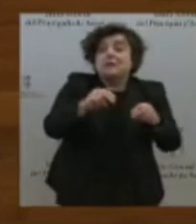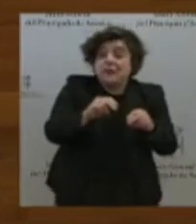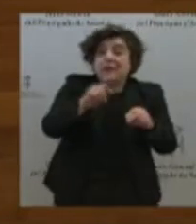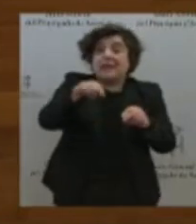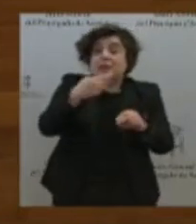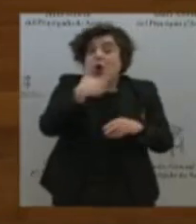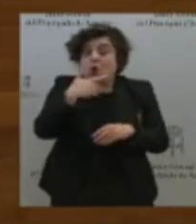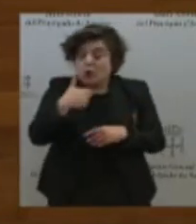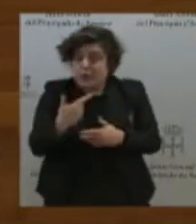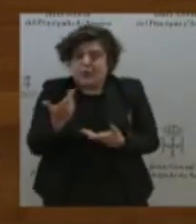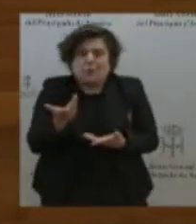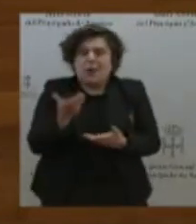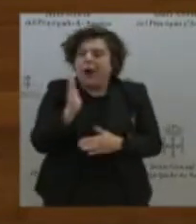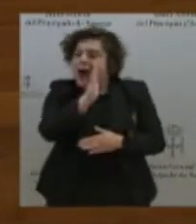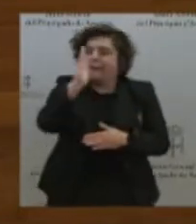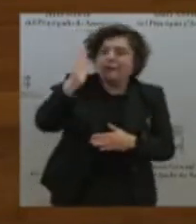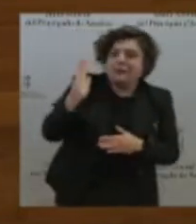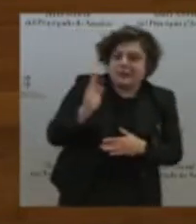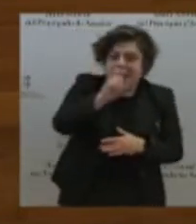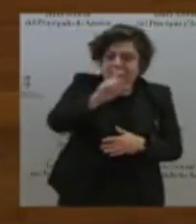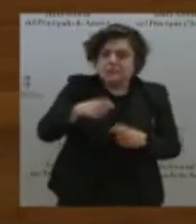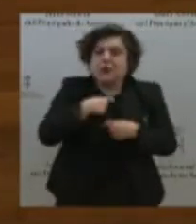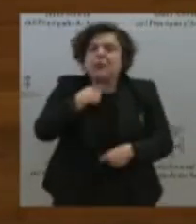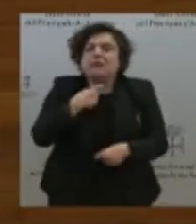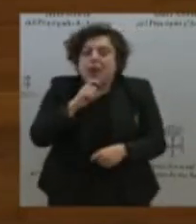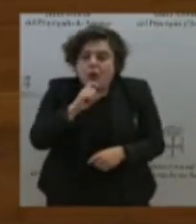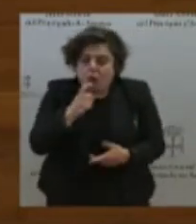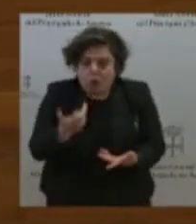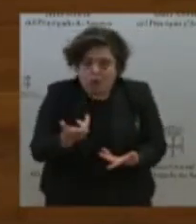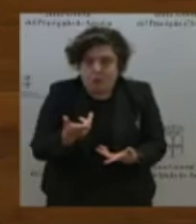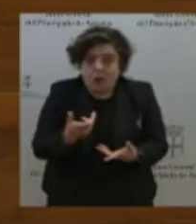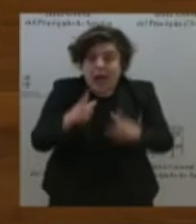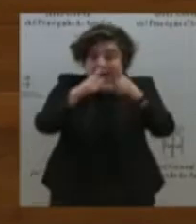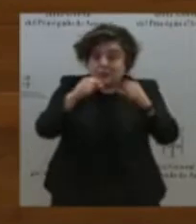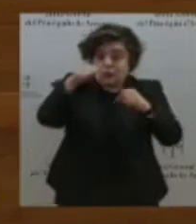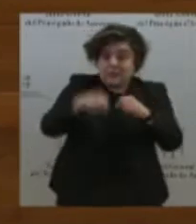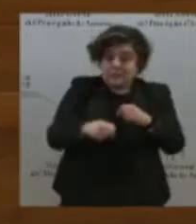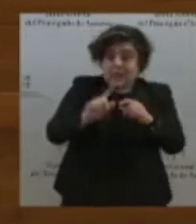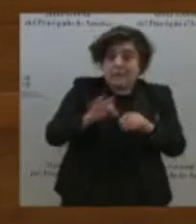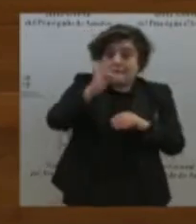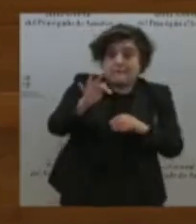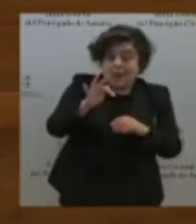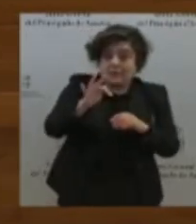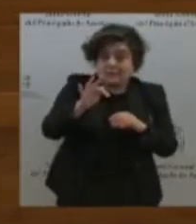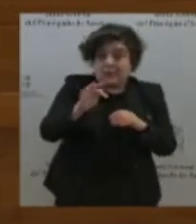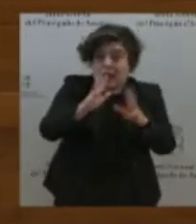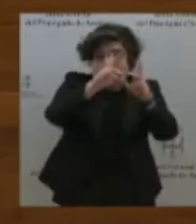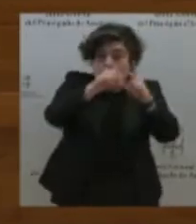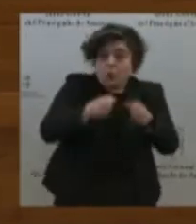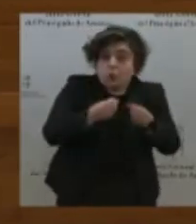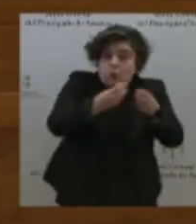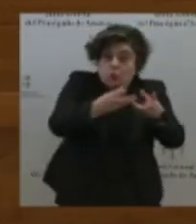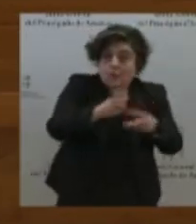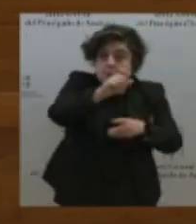civil. En Asturias, más allá del censo de personas represaliadas por el franquismo realizado por la Universidad de Uvieu